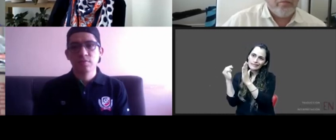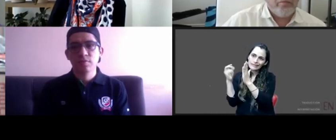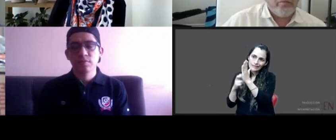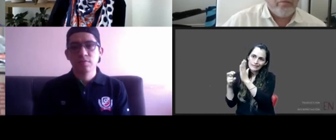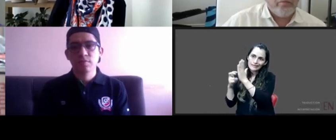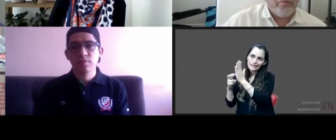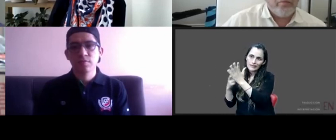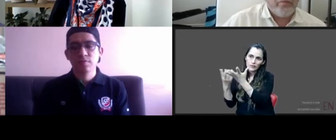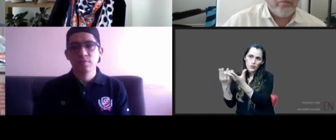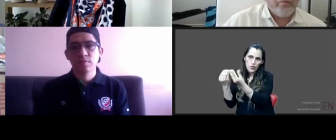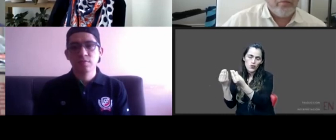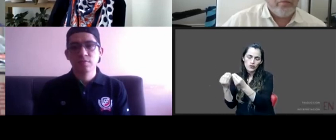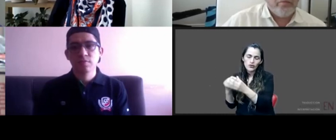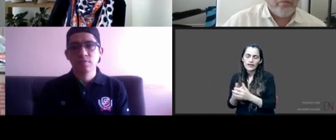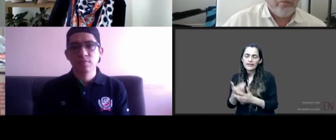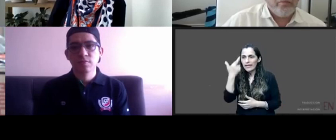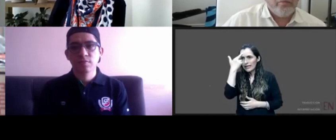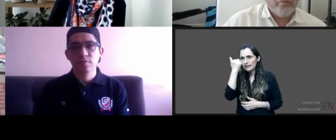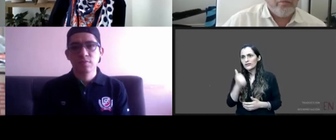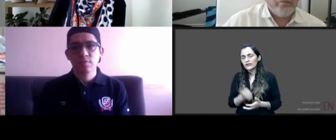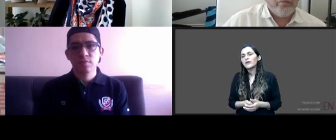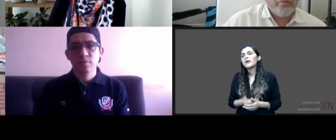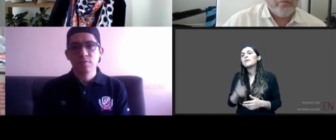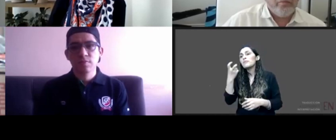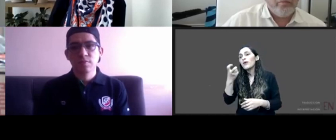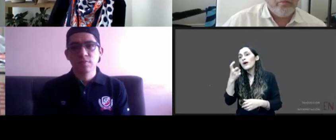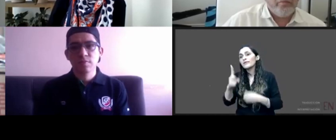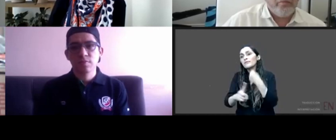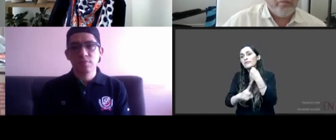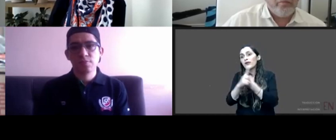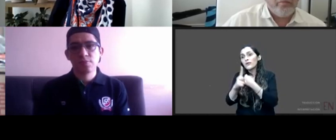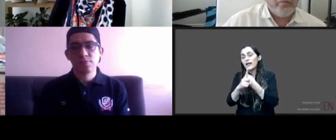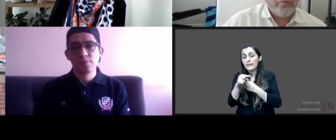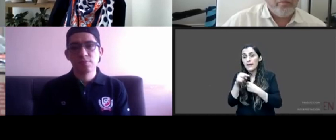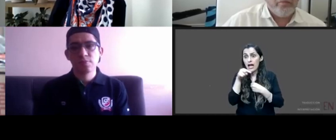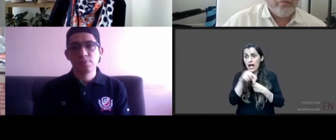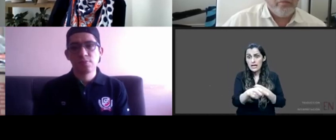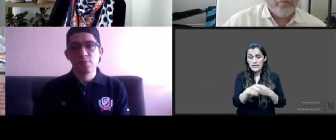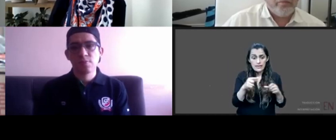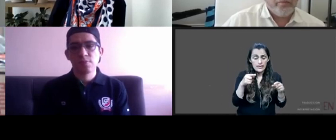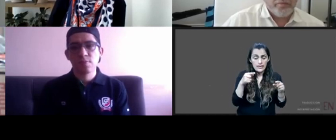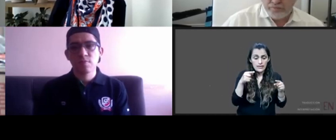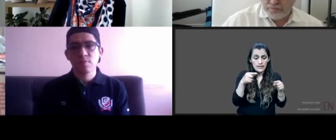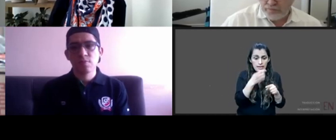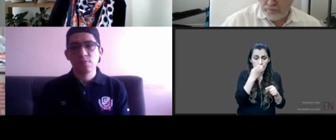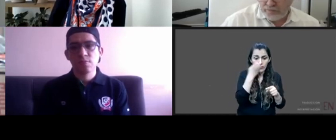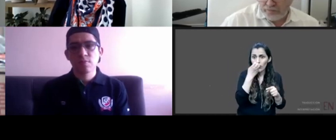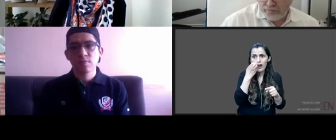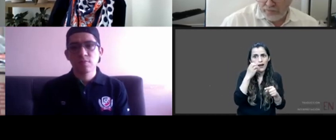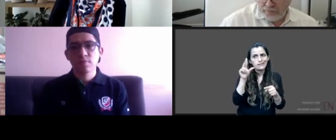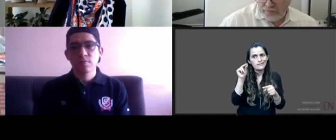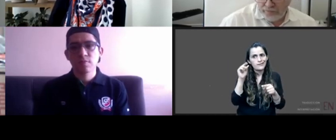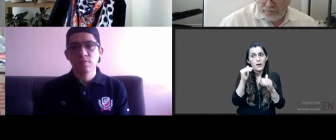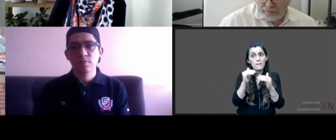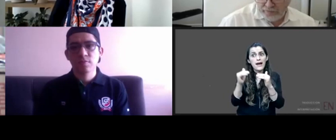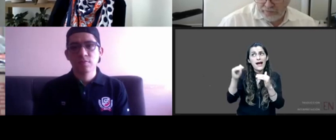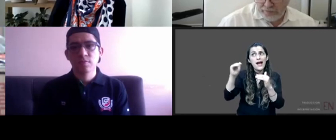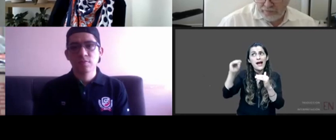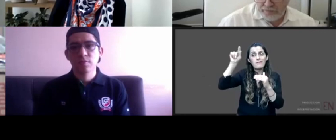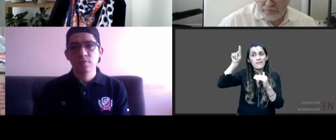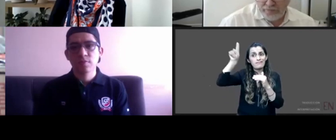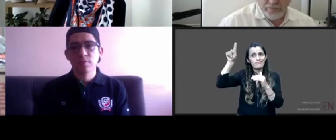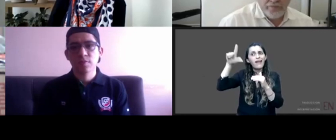cuando hablamos de causas estructurales, ahí está también donde hay que poner mucho el